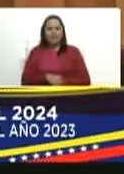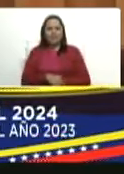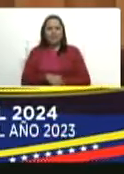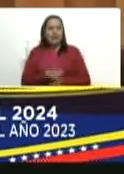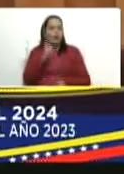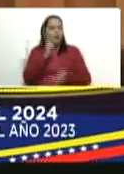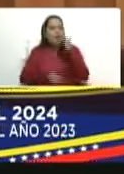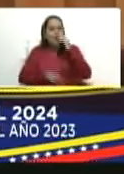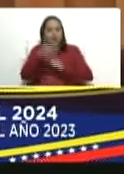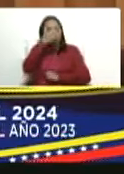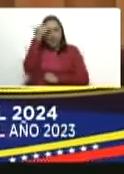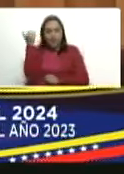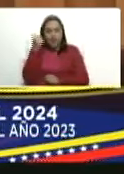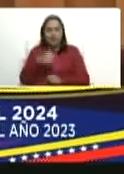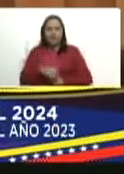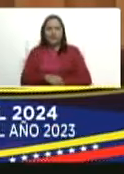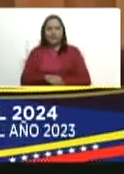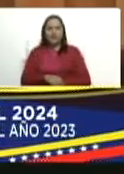Prohibido olvidar.